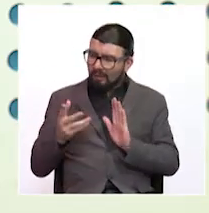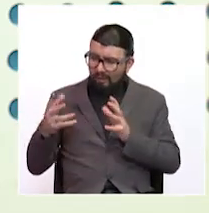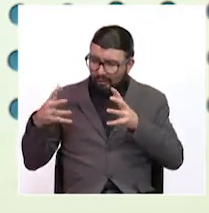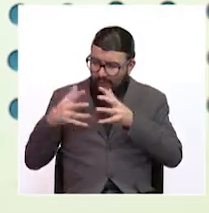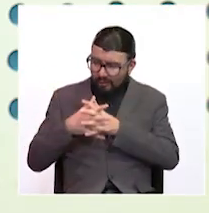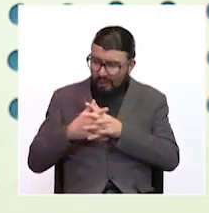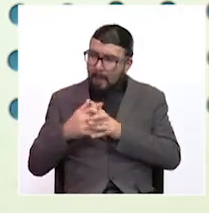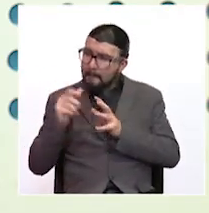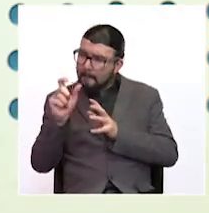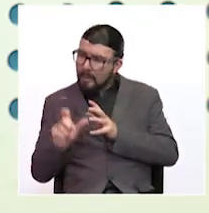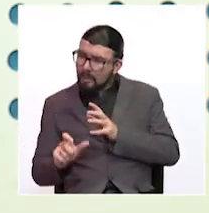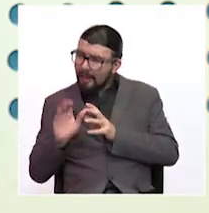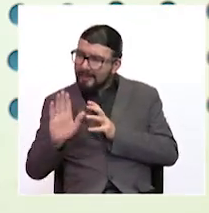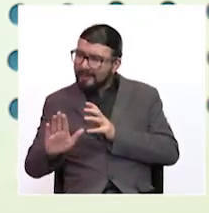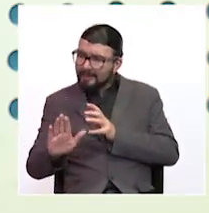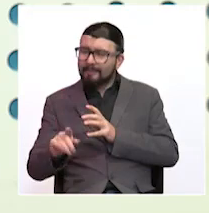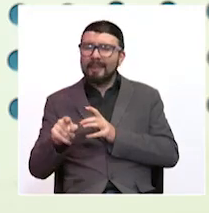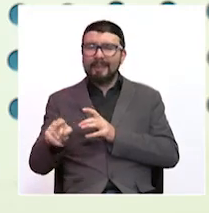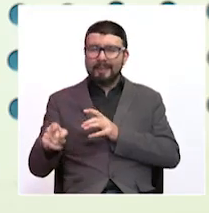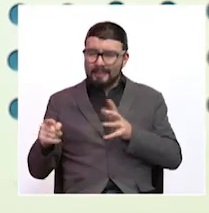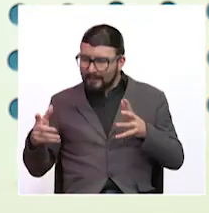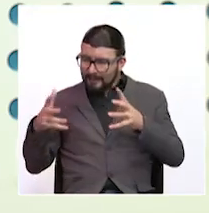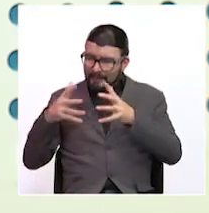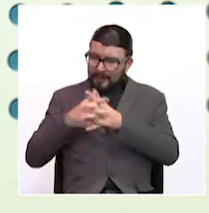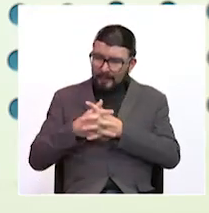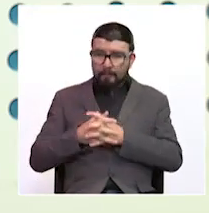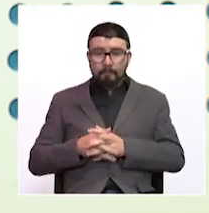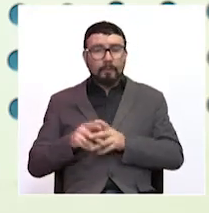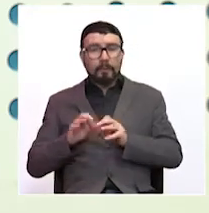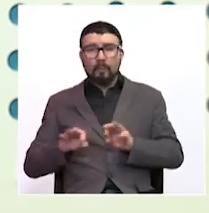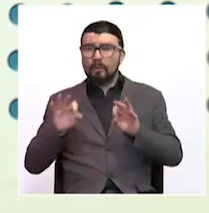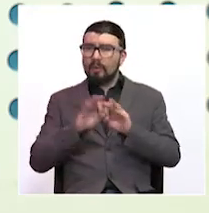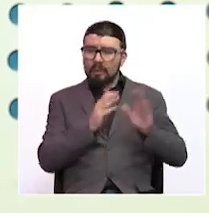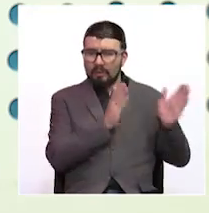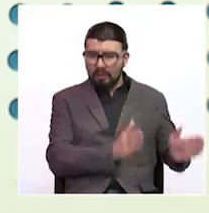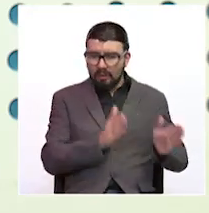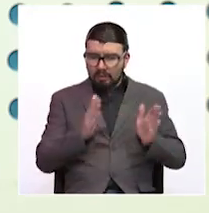la personalidad son tres etapas básicas